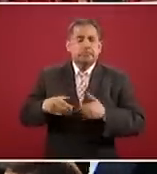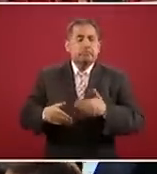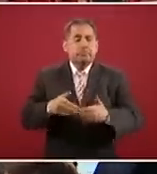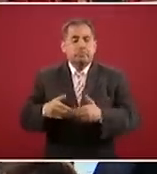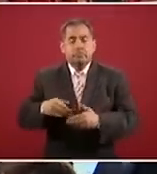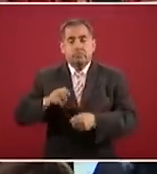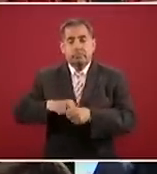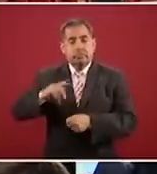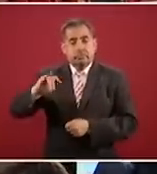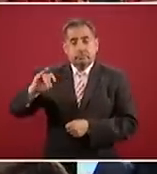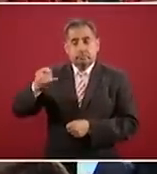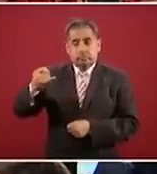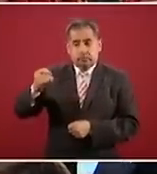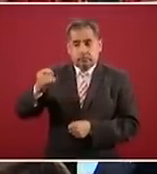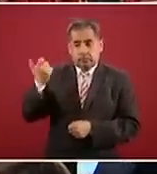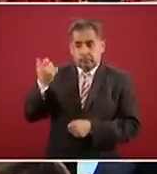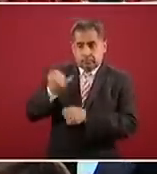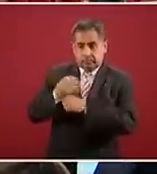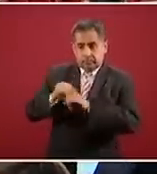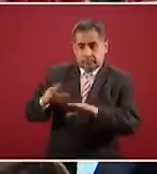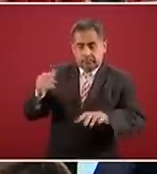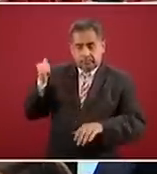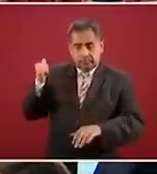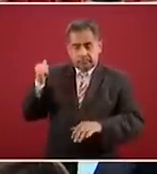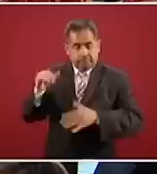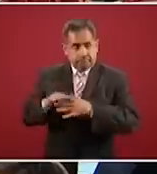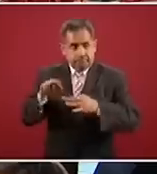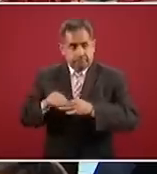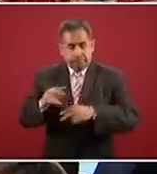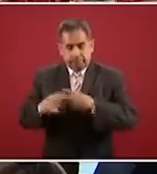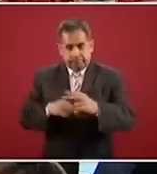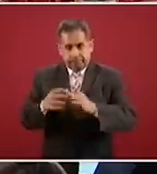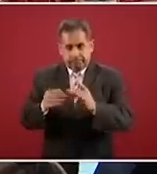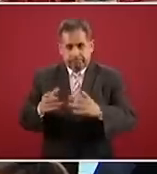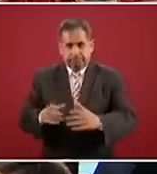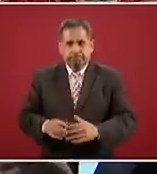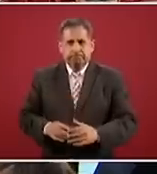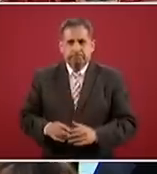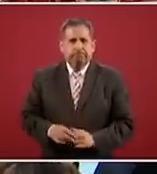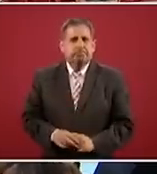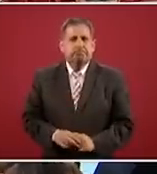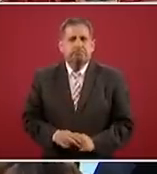Tijuana, esa es la información que se tiene. Pero ya,